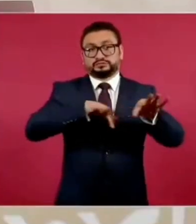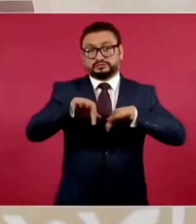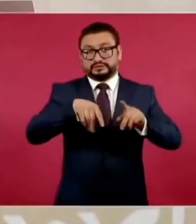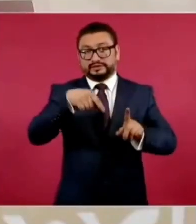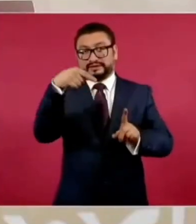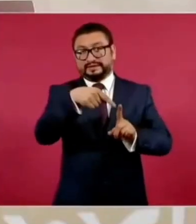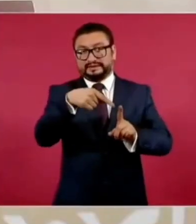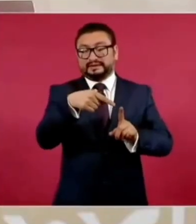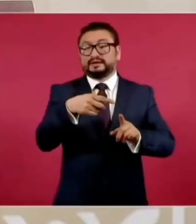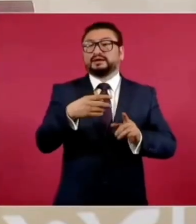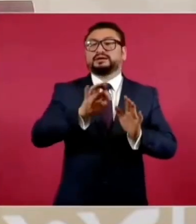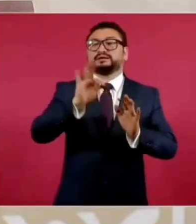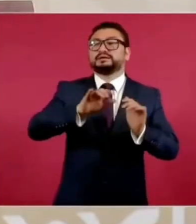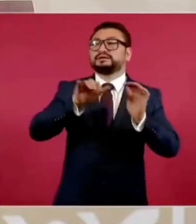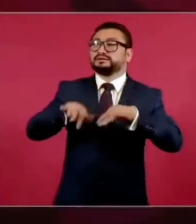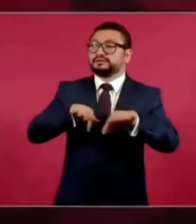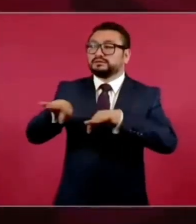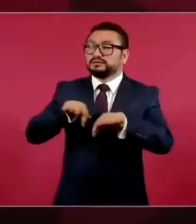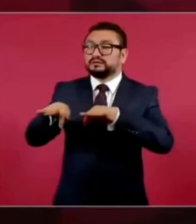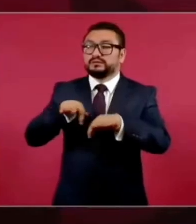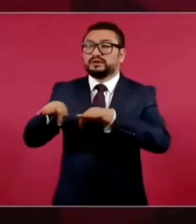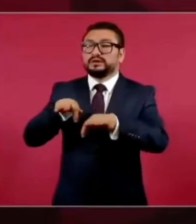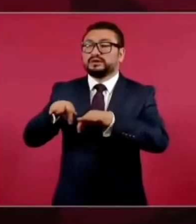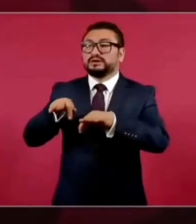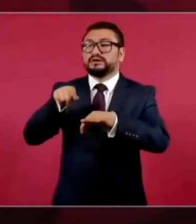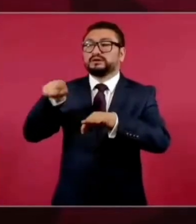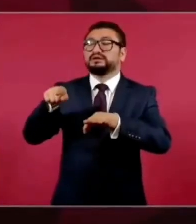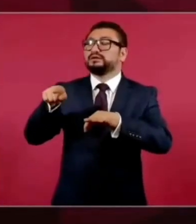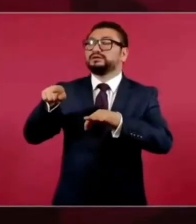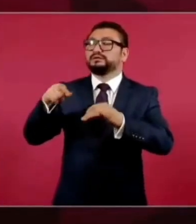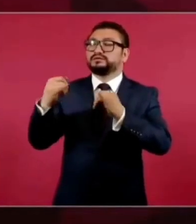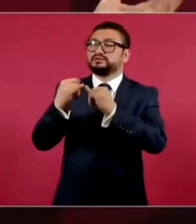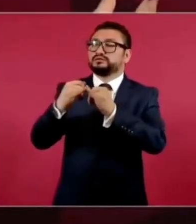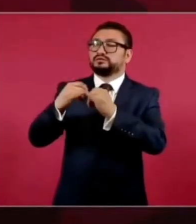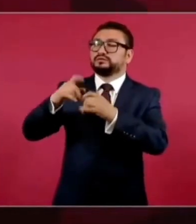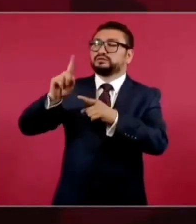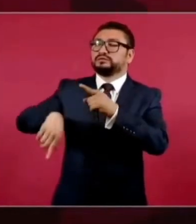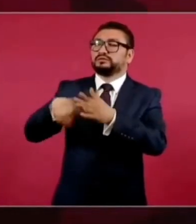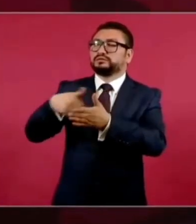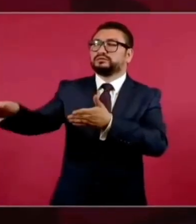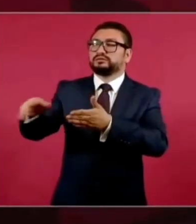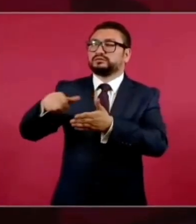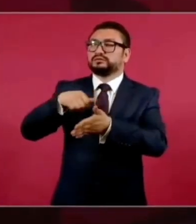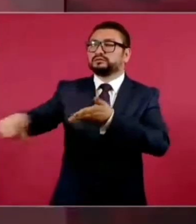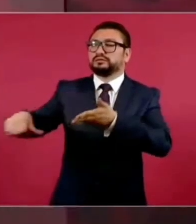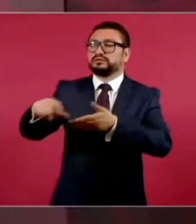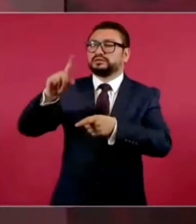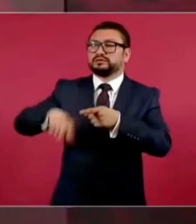de esa dependencia se va a quedar sin empleo. No,